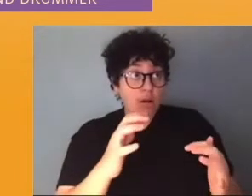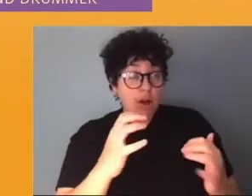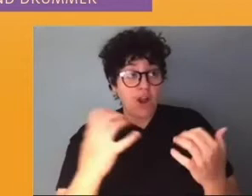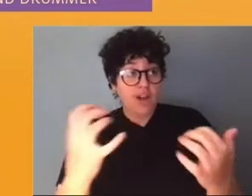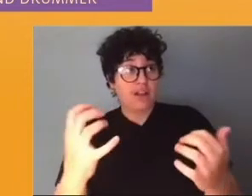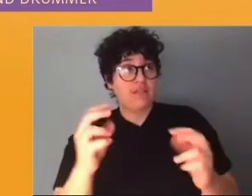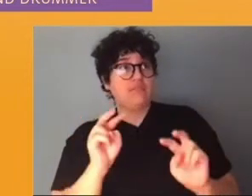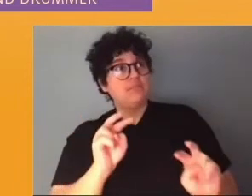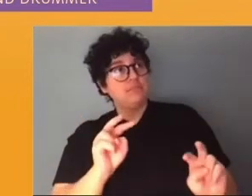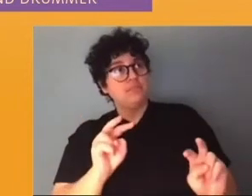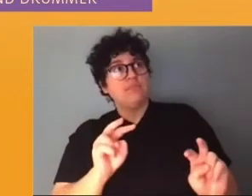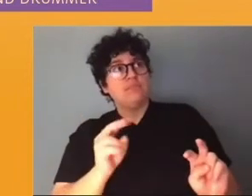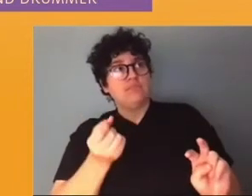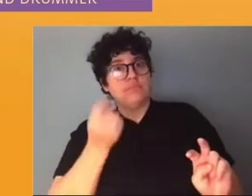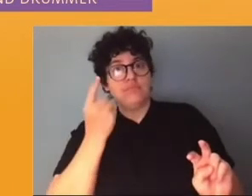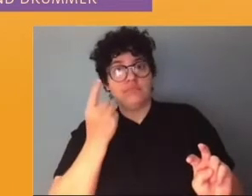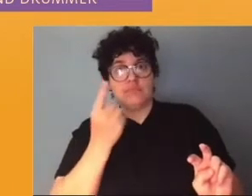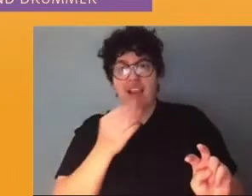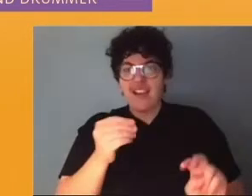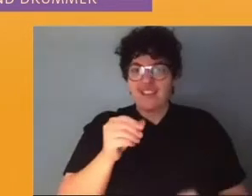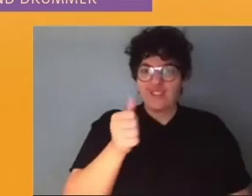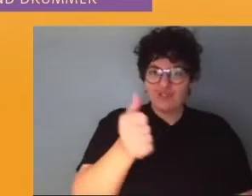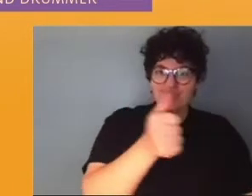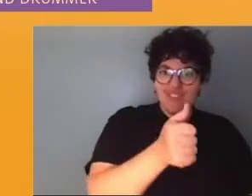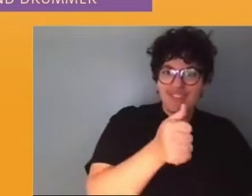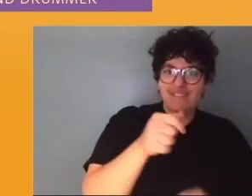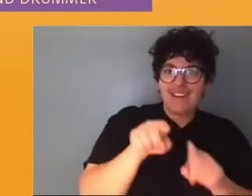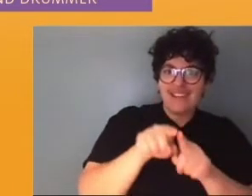significado como bailarines?